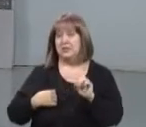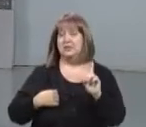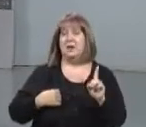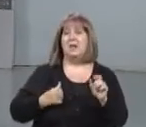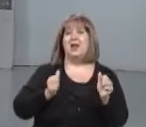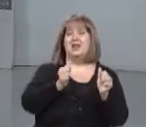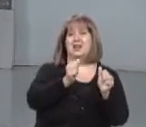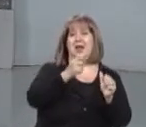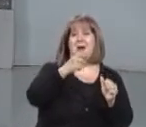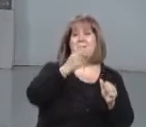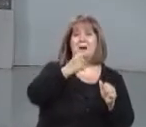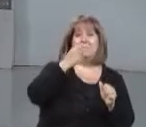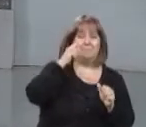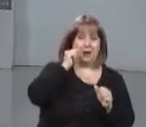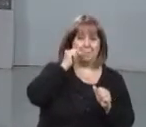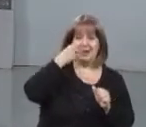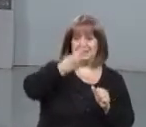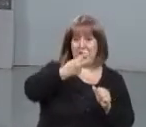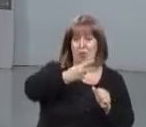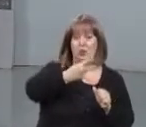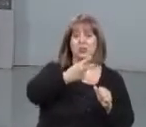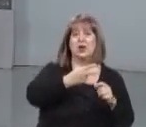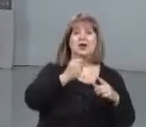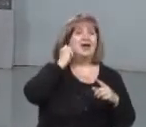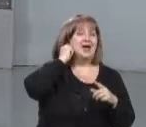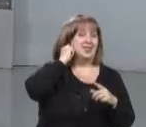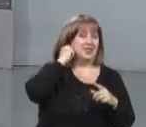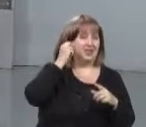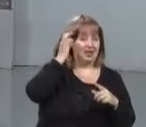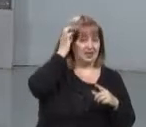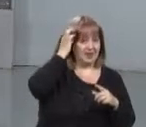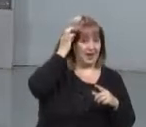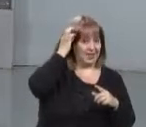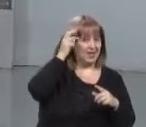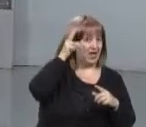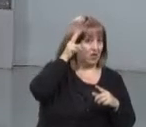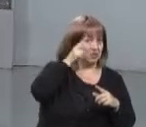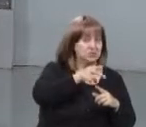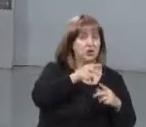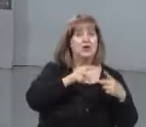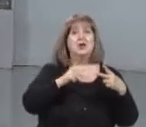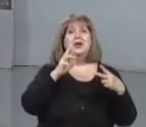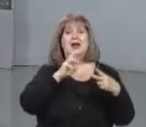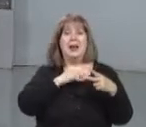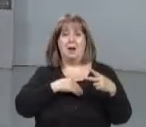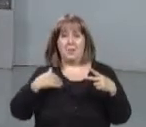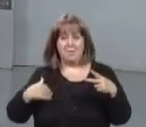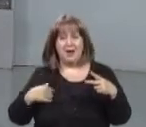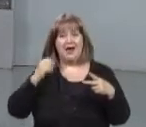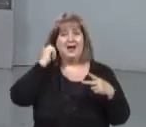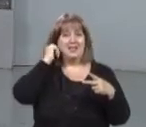dos acusados, el padrastro de la nena, Luis Miguel Ávila, de 38 años, y María Isabel Ortiz, de 30 años, que es la